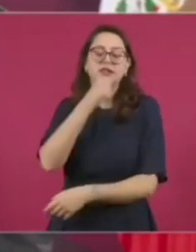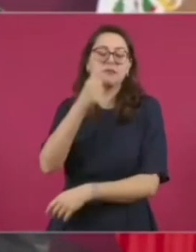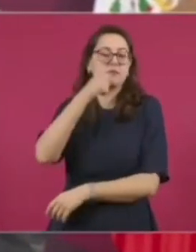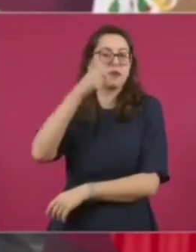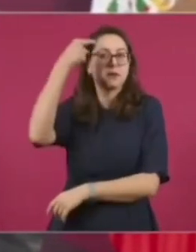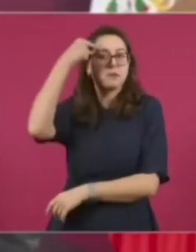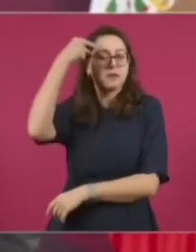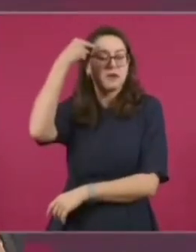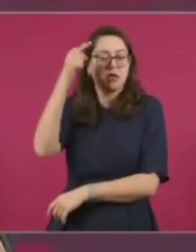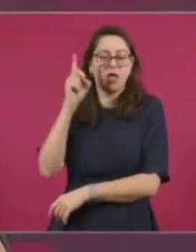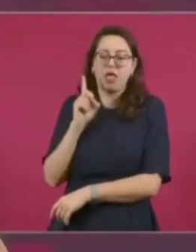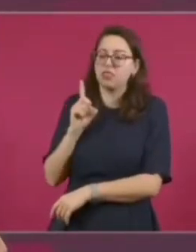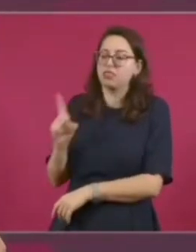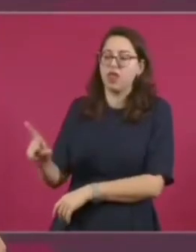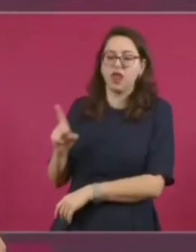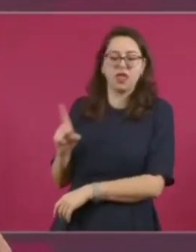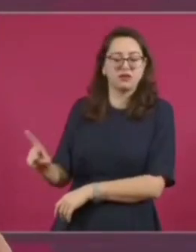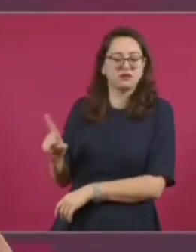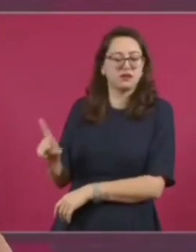¿Sí?